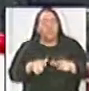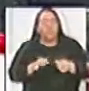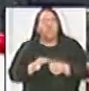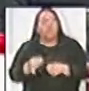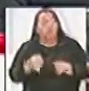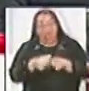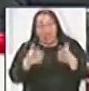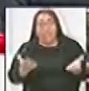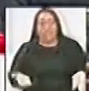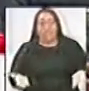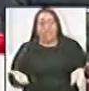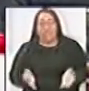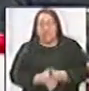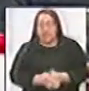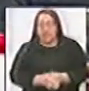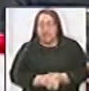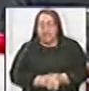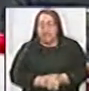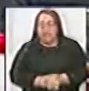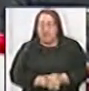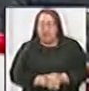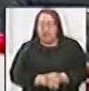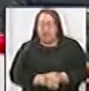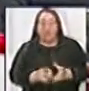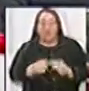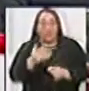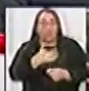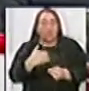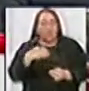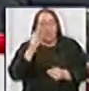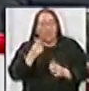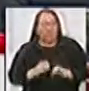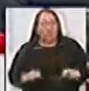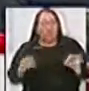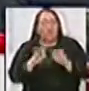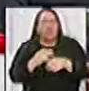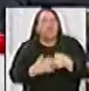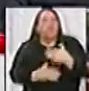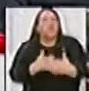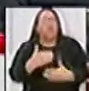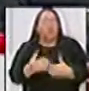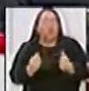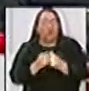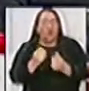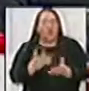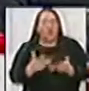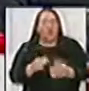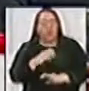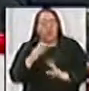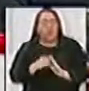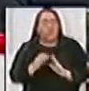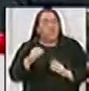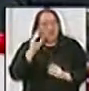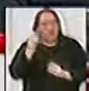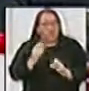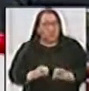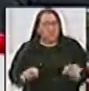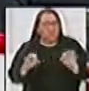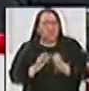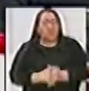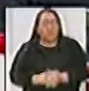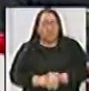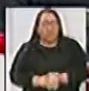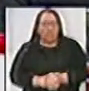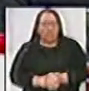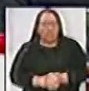rurales también. Entonces, en ese sentido, presidente, creo que es importante avanzar con este tipo de proyectos, que sí creo son prioritarios,